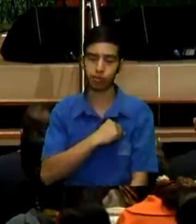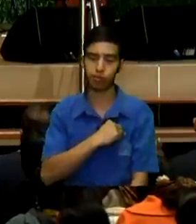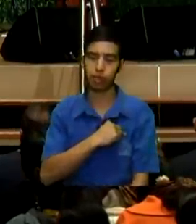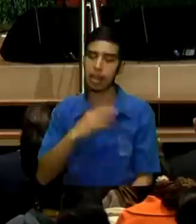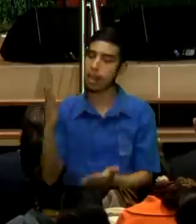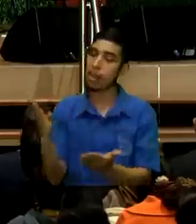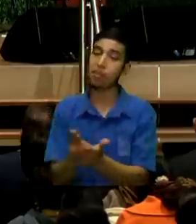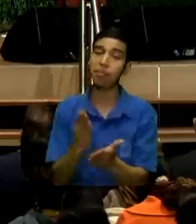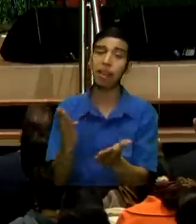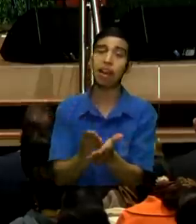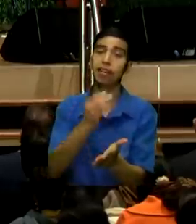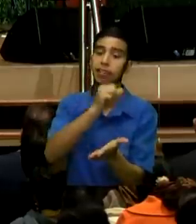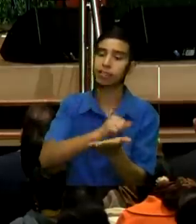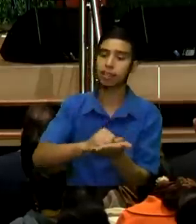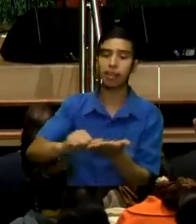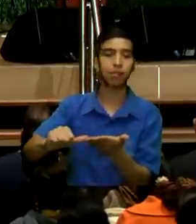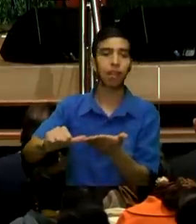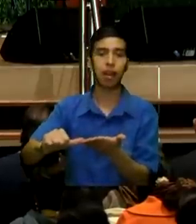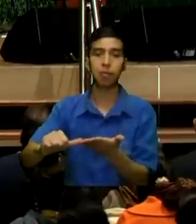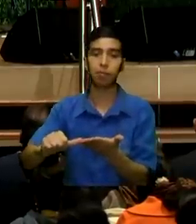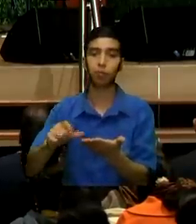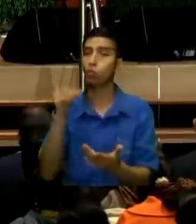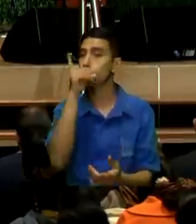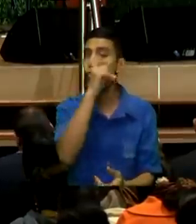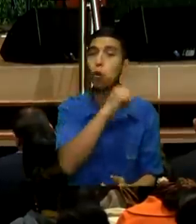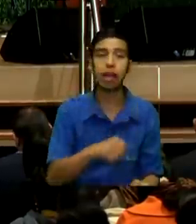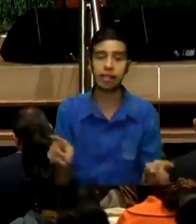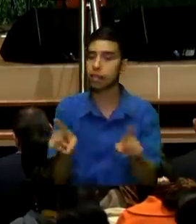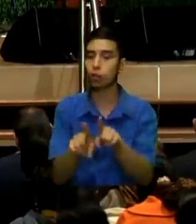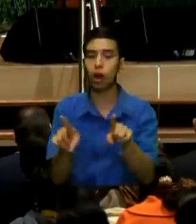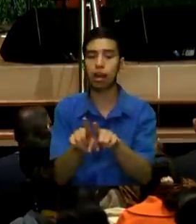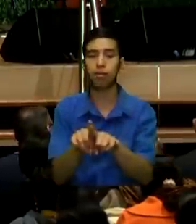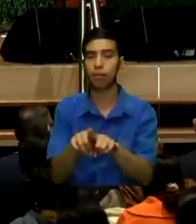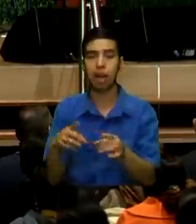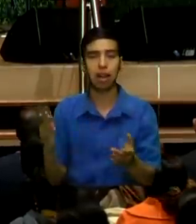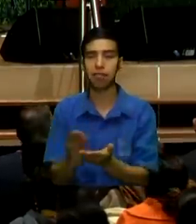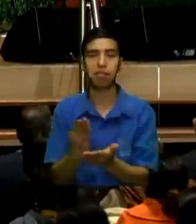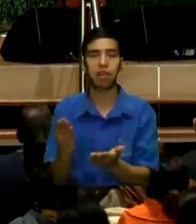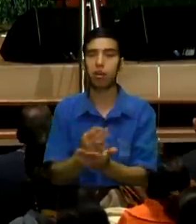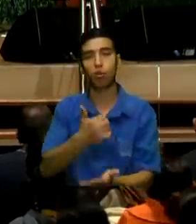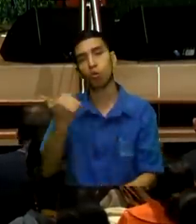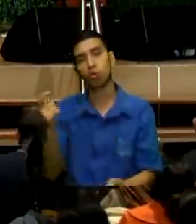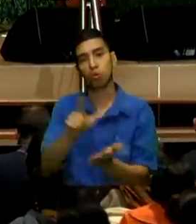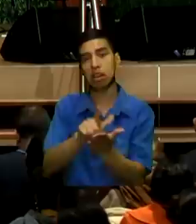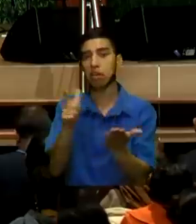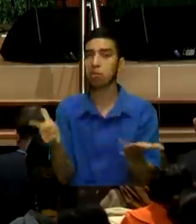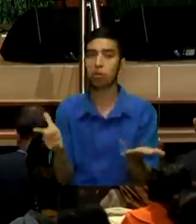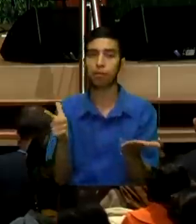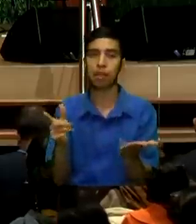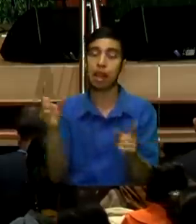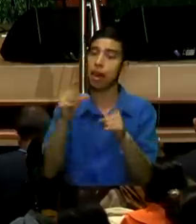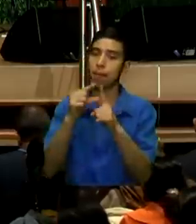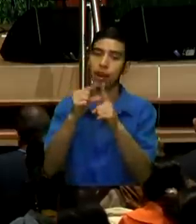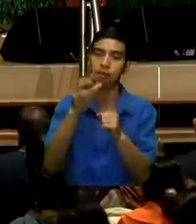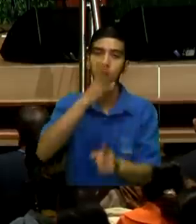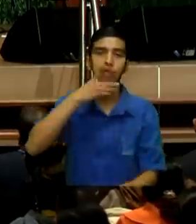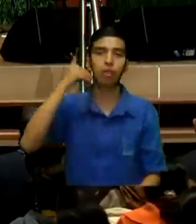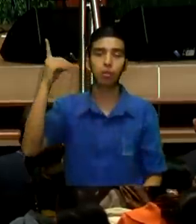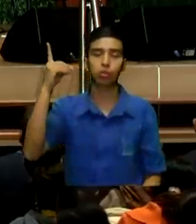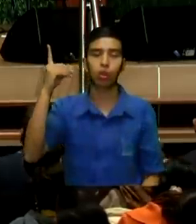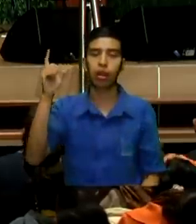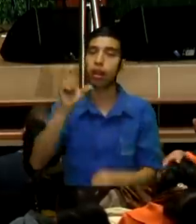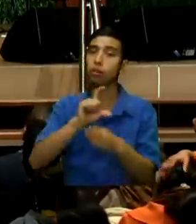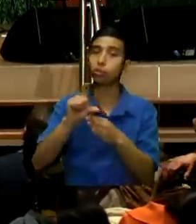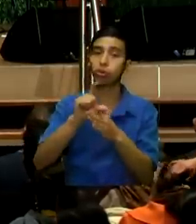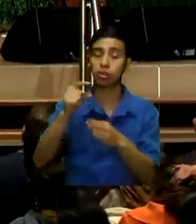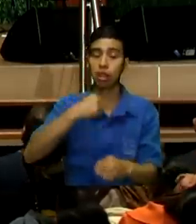texto sagrado, que no hay otro libro como ese, que es la palabra de Dios. Dentro de las cosas que les conté es